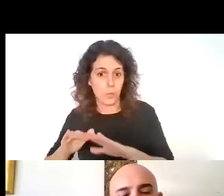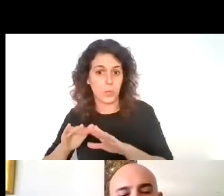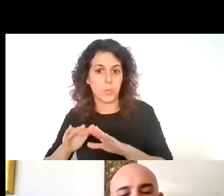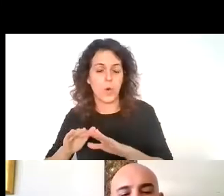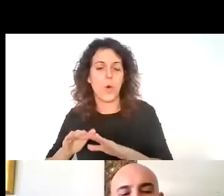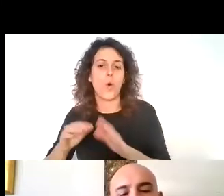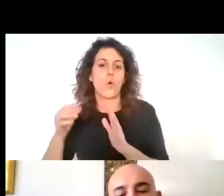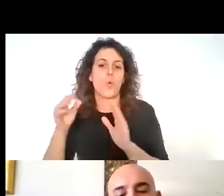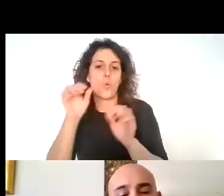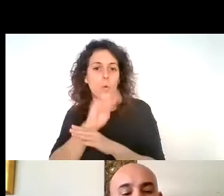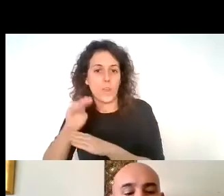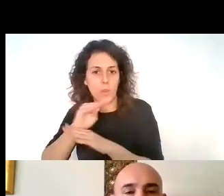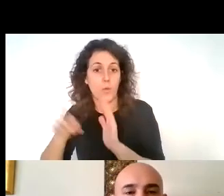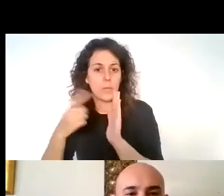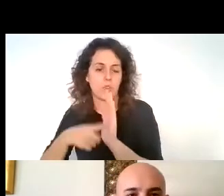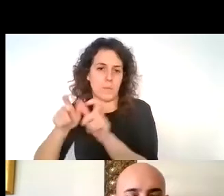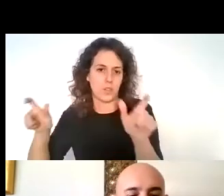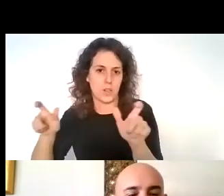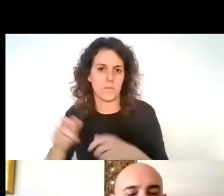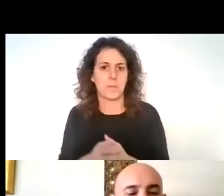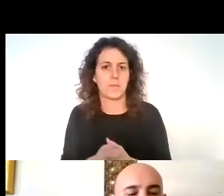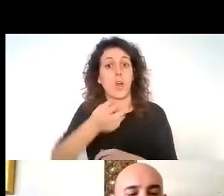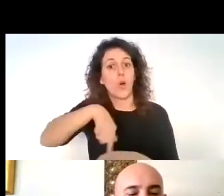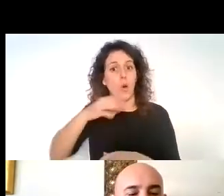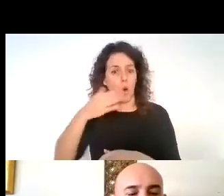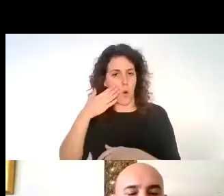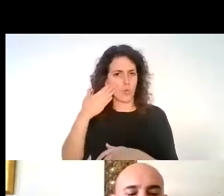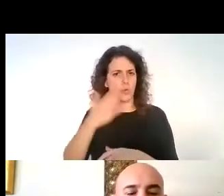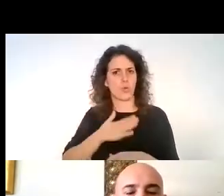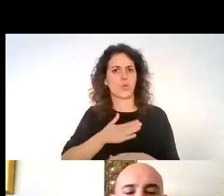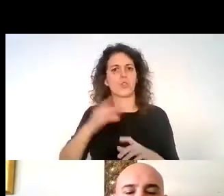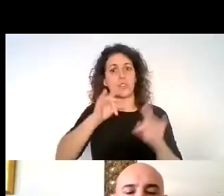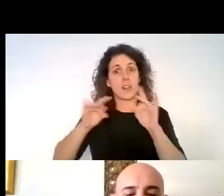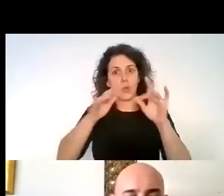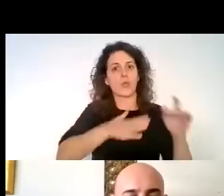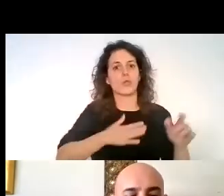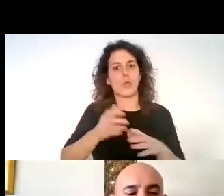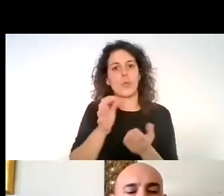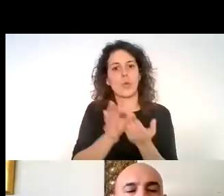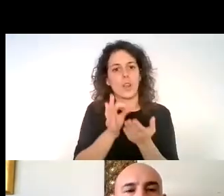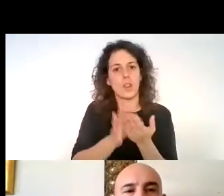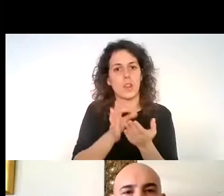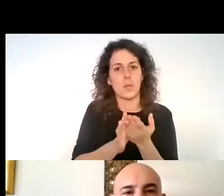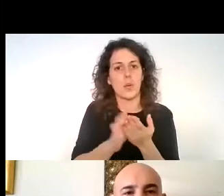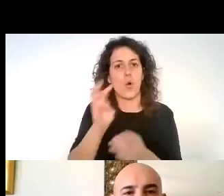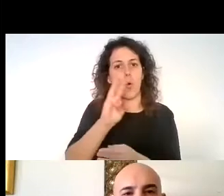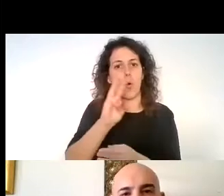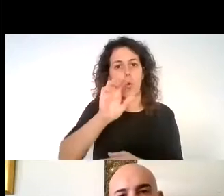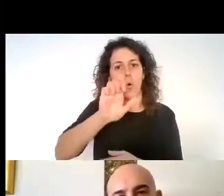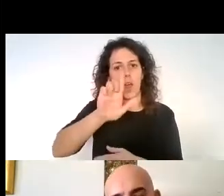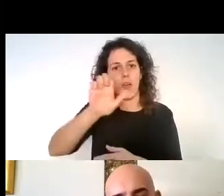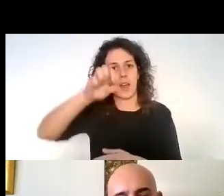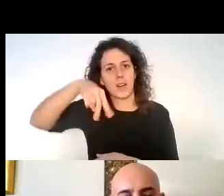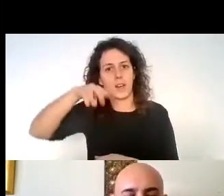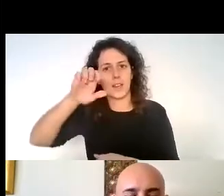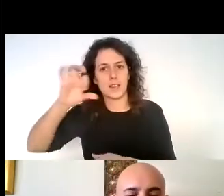personas. Por otro lado, tenemos orgullo de contar en nuestro territorio, en nuestro municipio, con el Shah Wellness Clinic, reconocido durante los